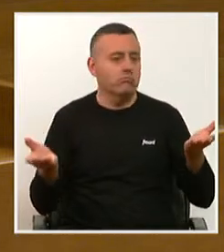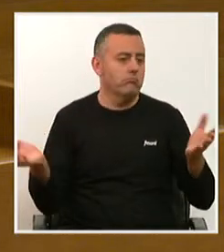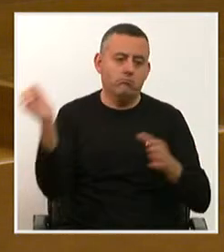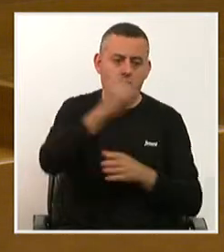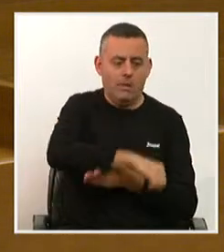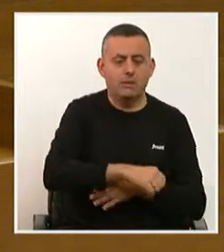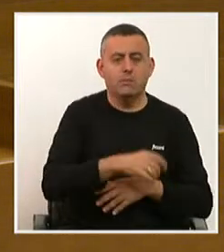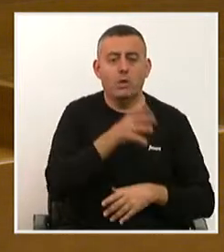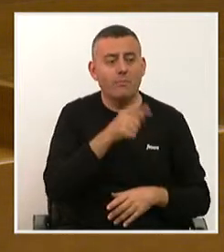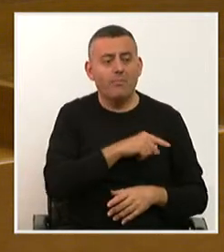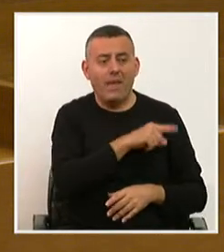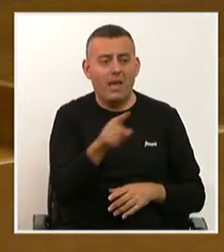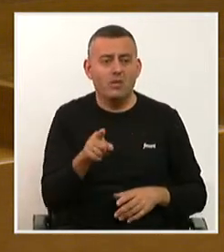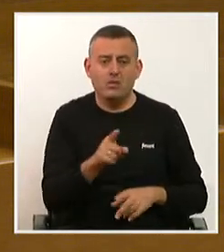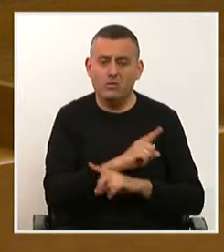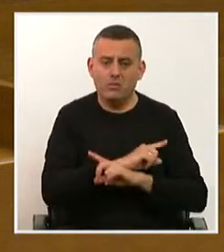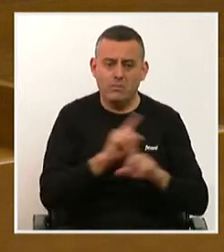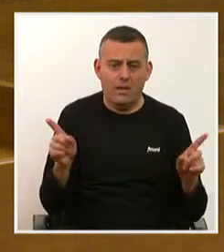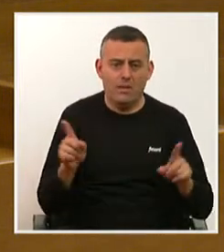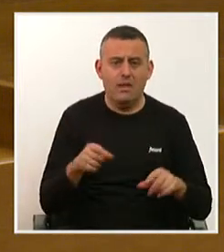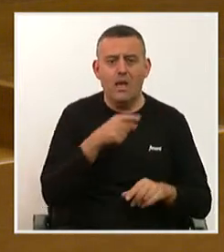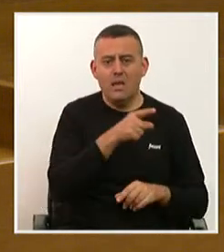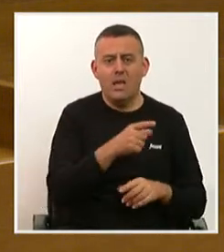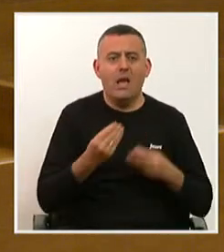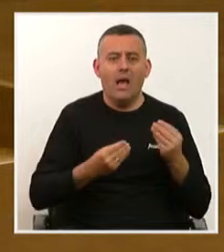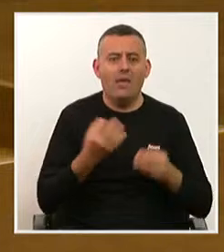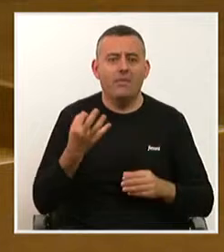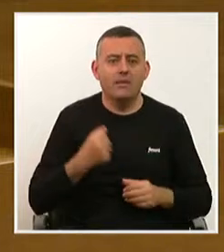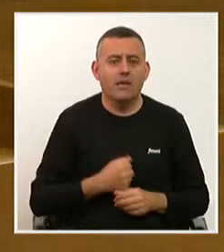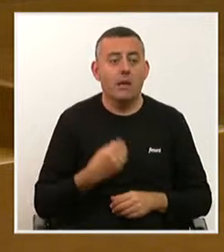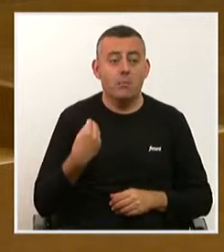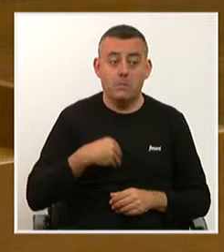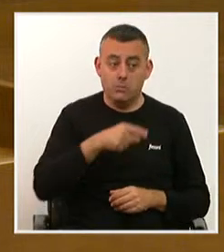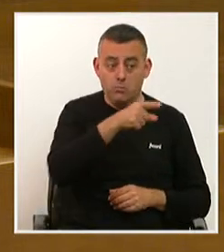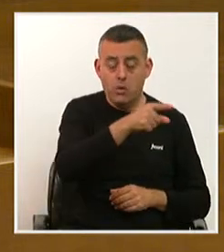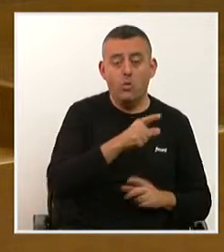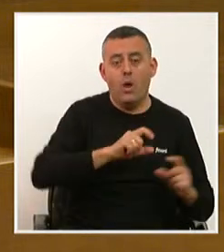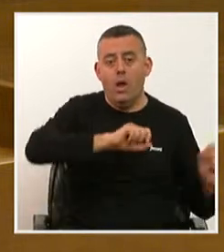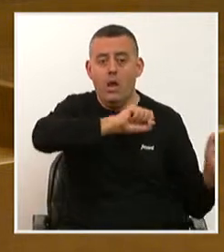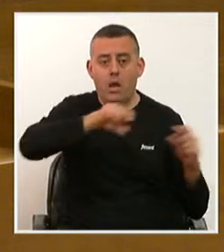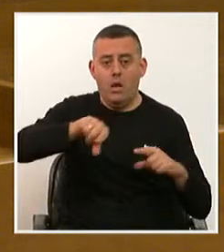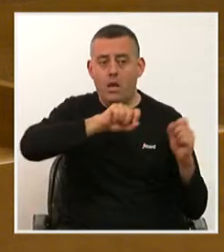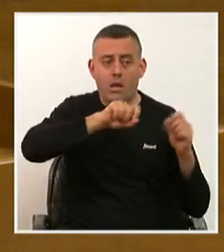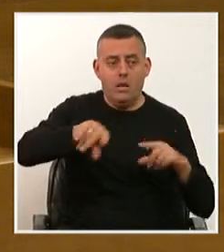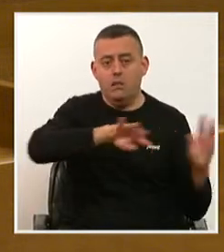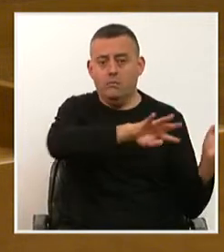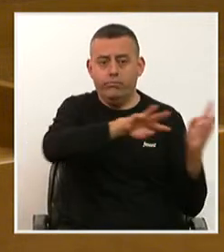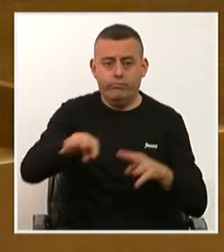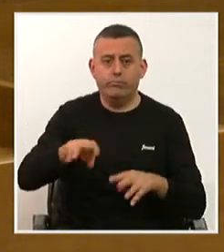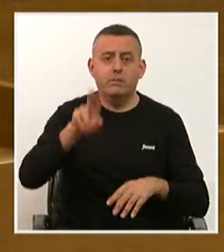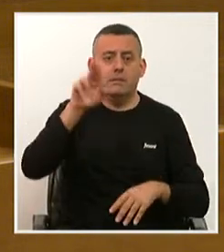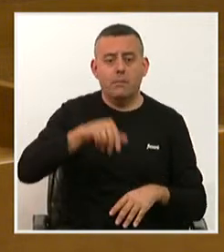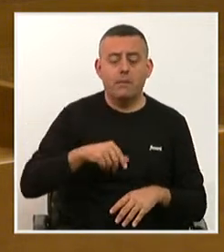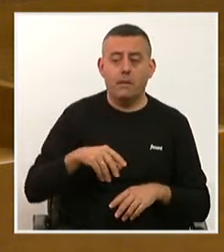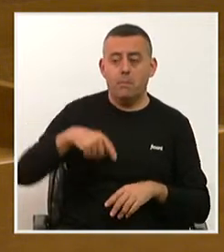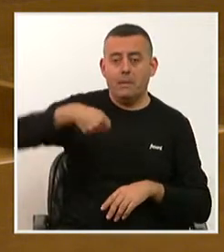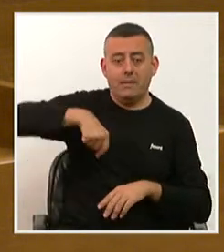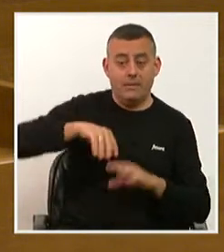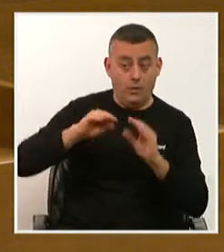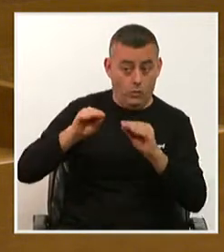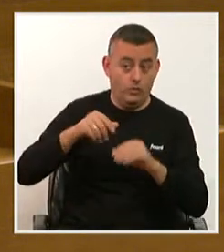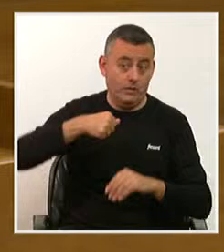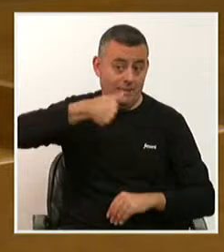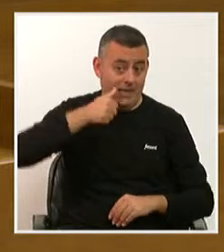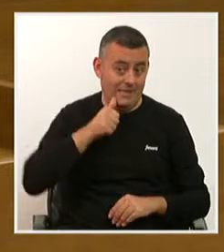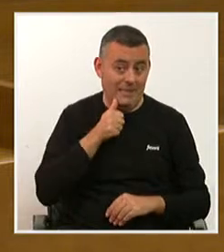son invasiones migratorias pinchazos al presidente del teléfono a su teléfono al Señor Sánchez y sobre todo atacando a la soberanía